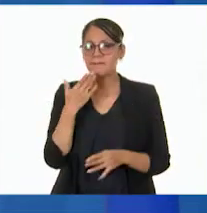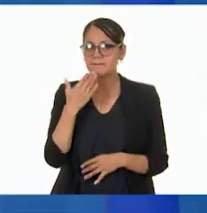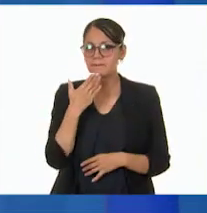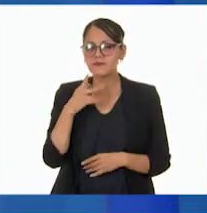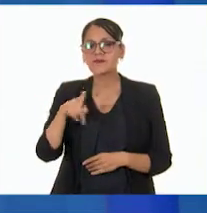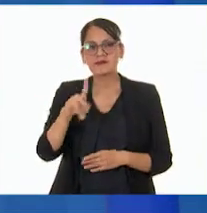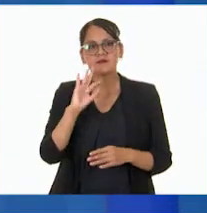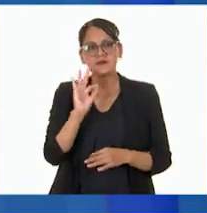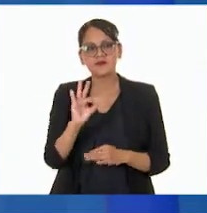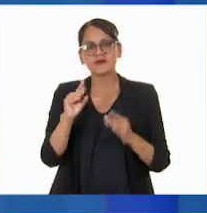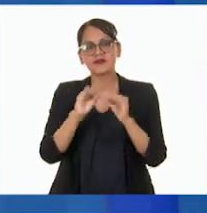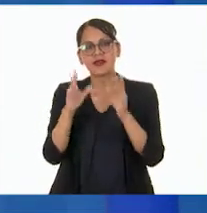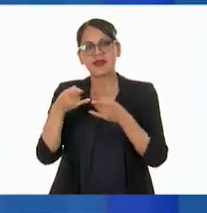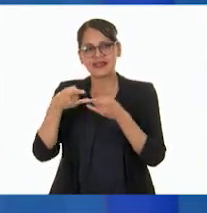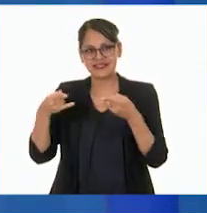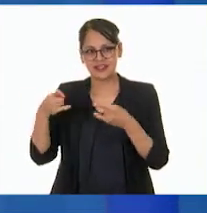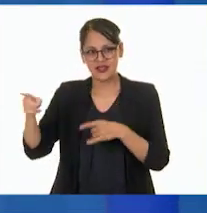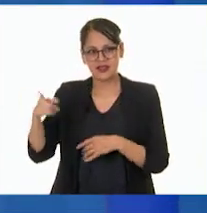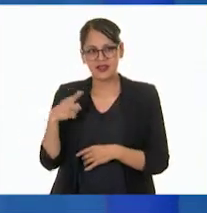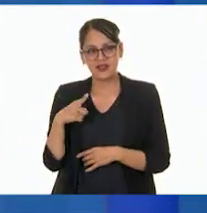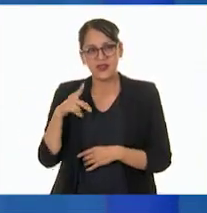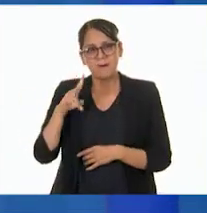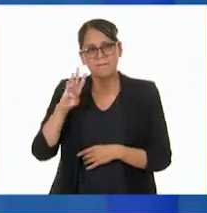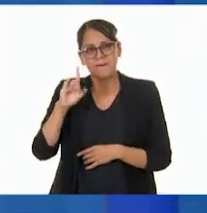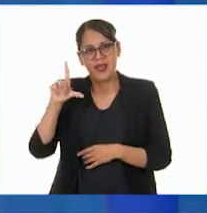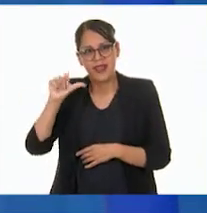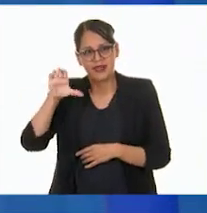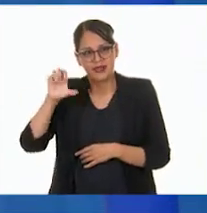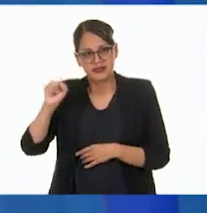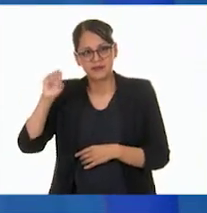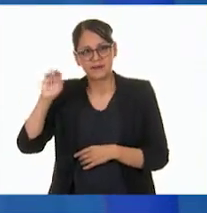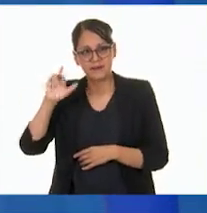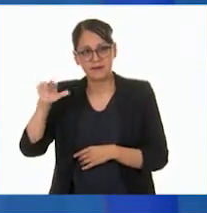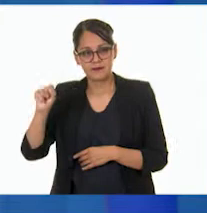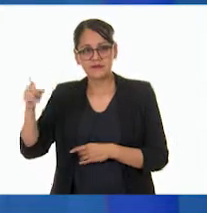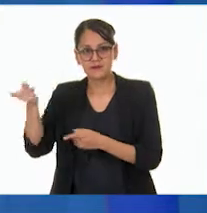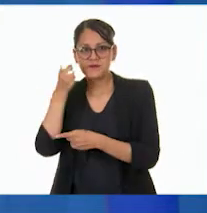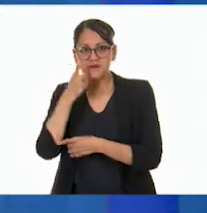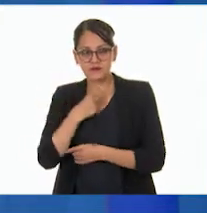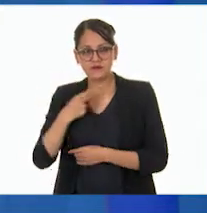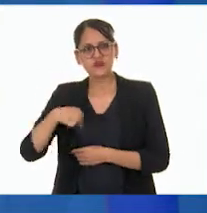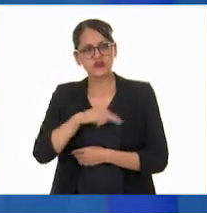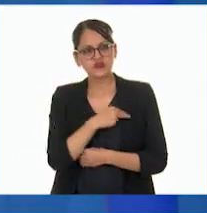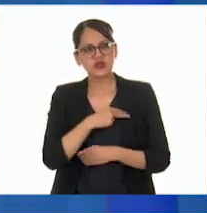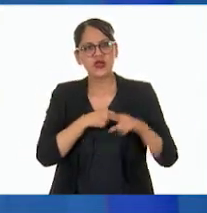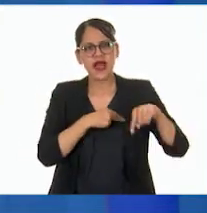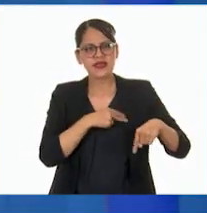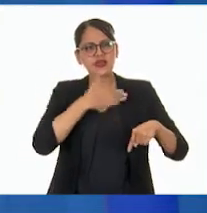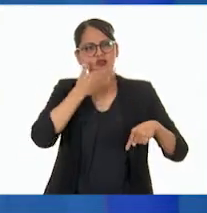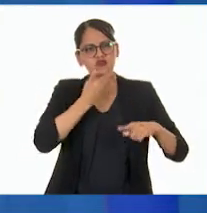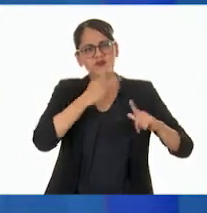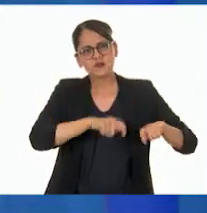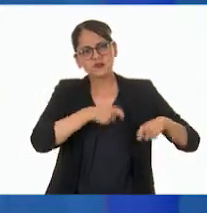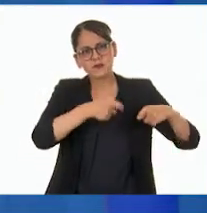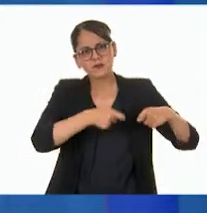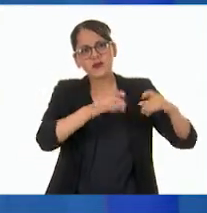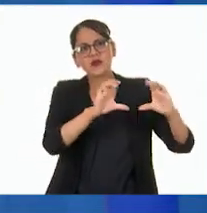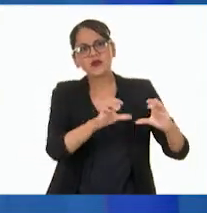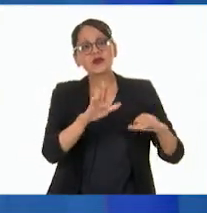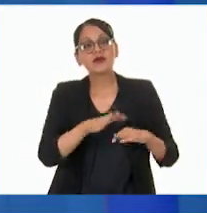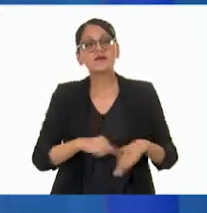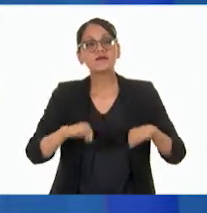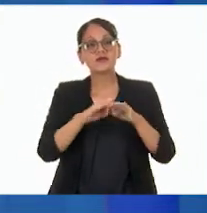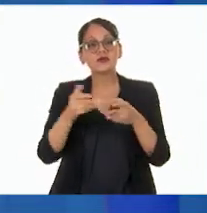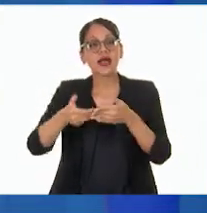como bien dice el historiador de las Blancas Barbas, para poder cuidar y apreciar nuestras tradiciones, es